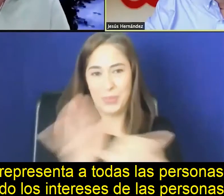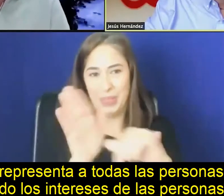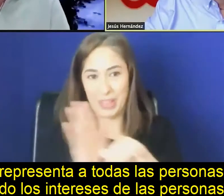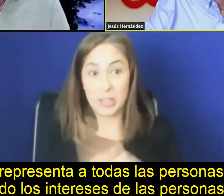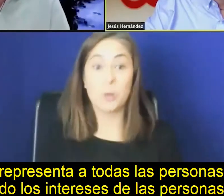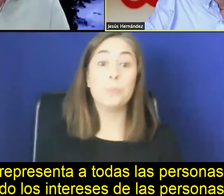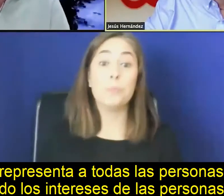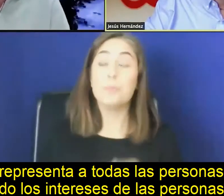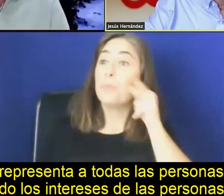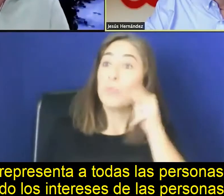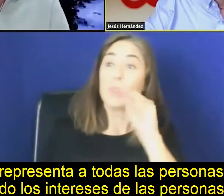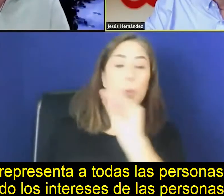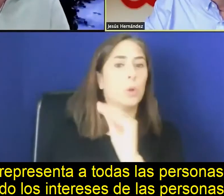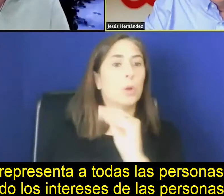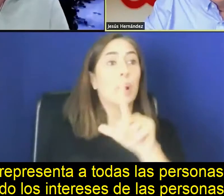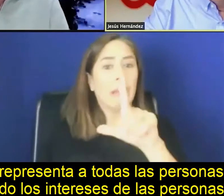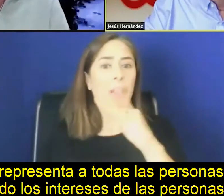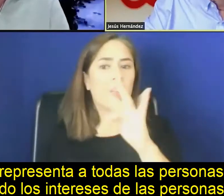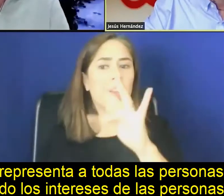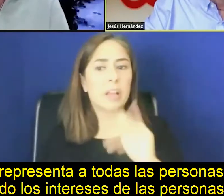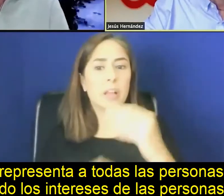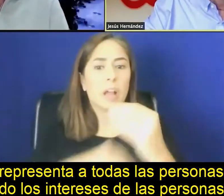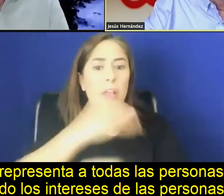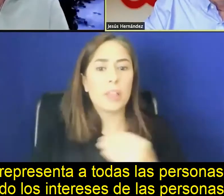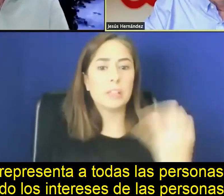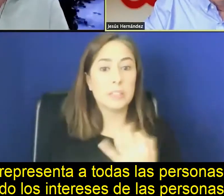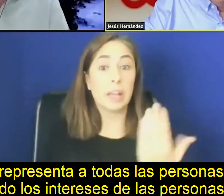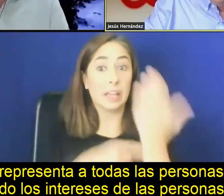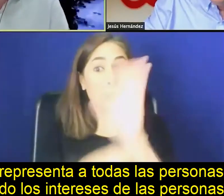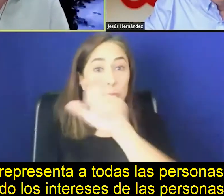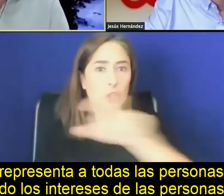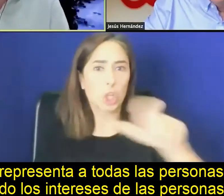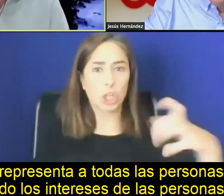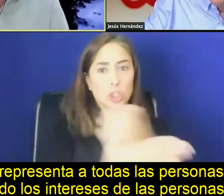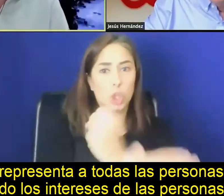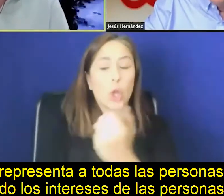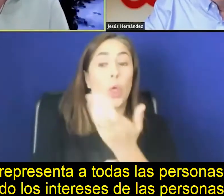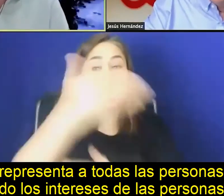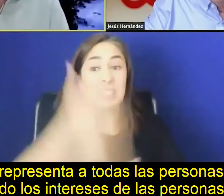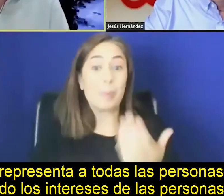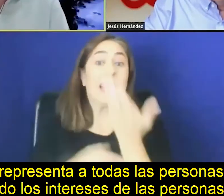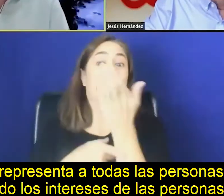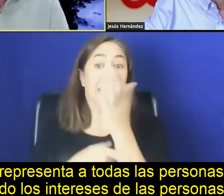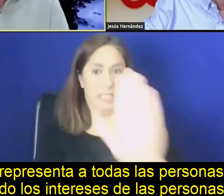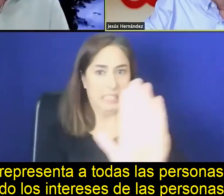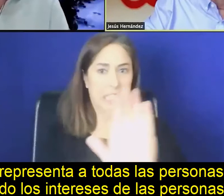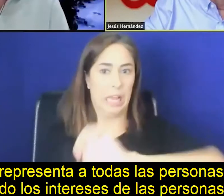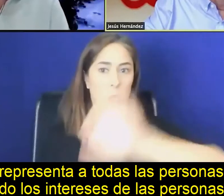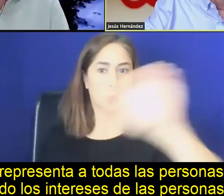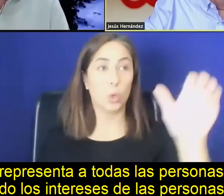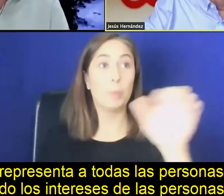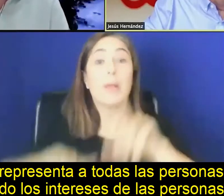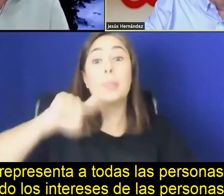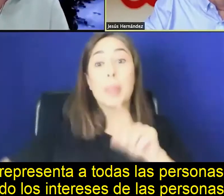el EDF lo que hacéis es representar a todas las personas con discapacidad en Europa, Ujú. defendiendo los intereses de las personas